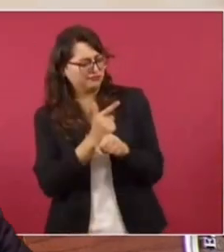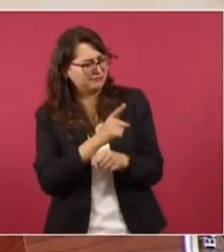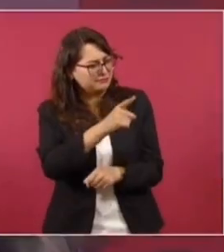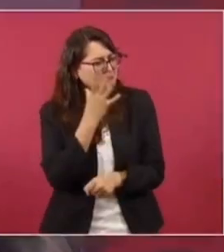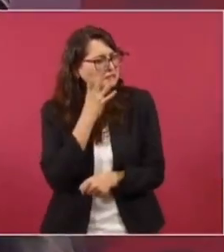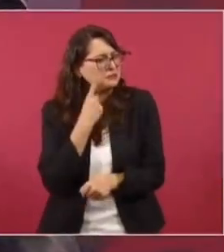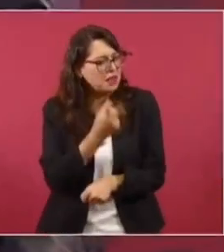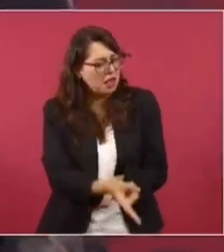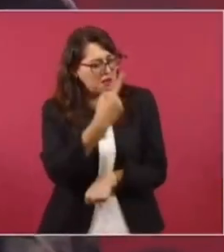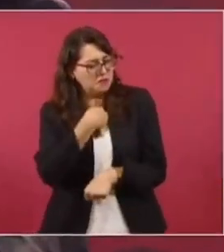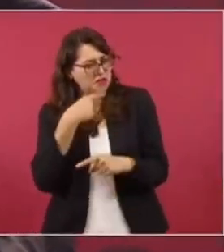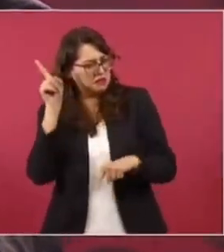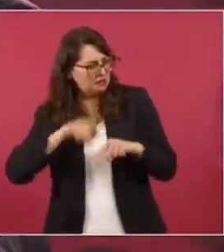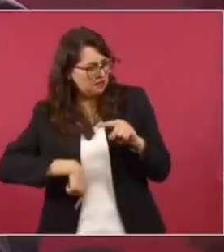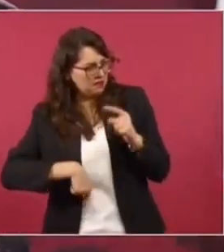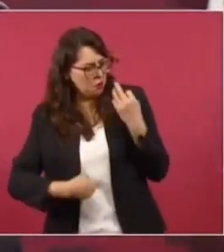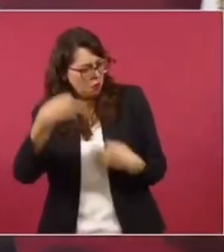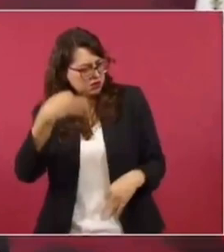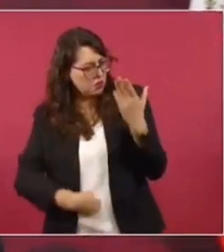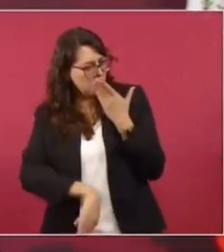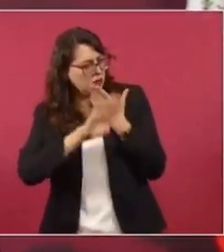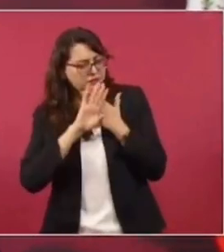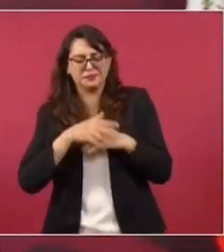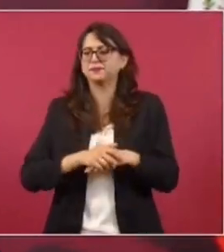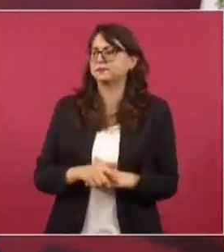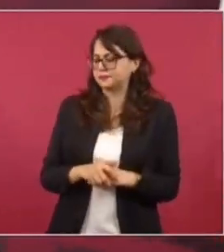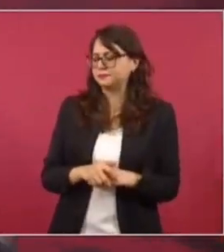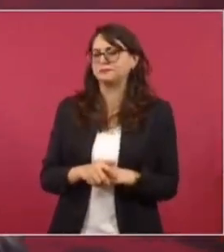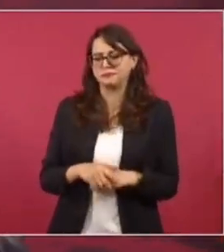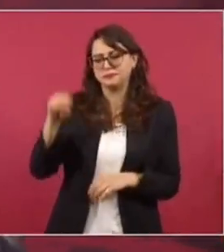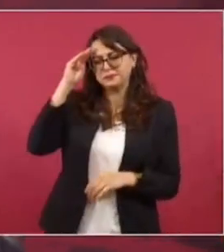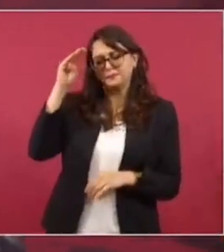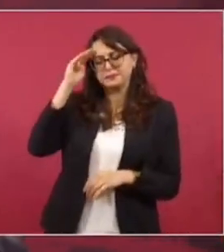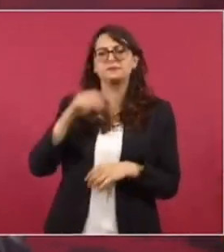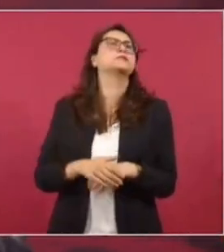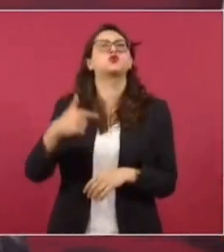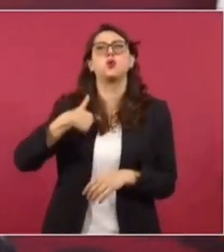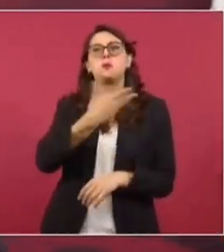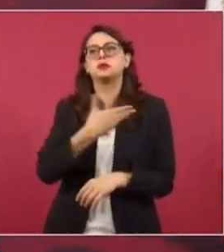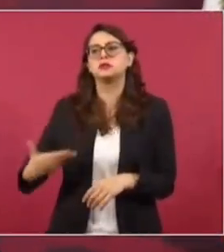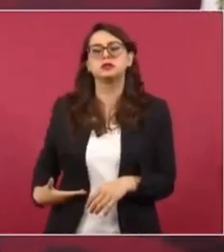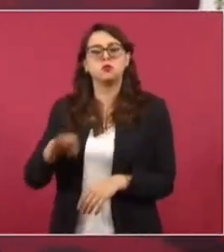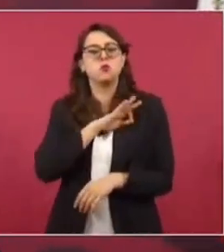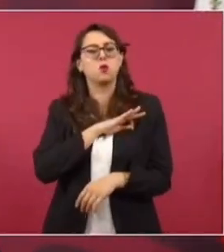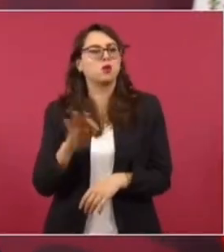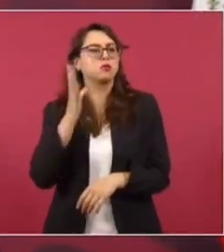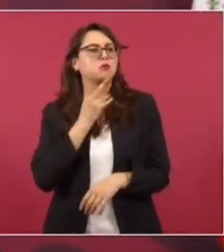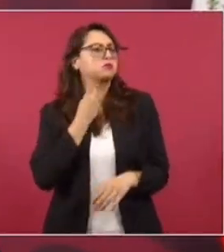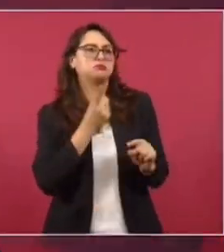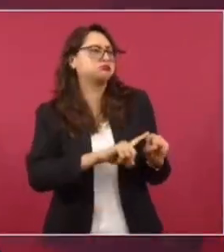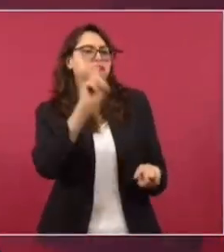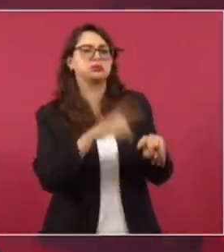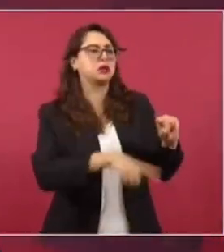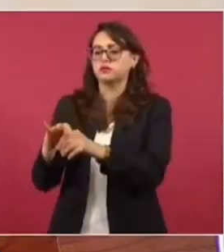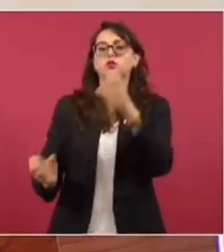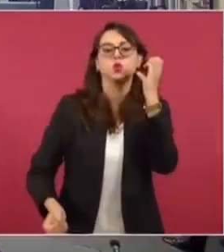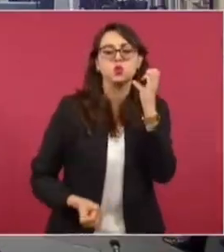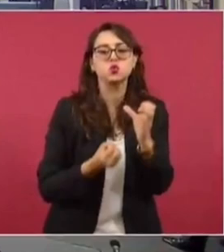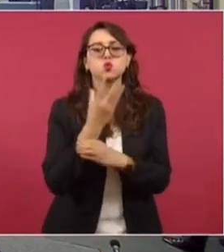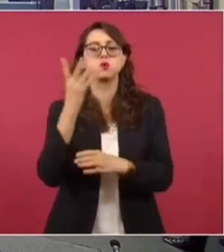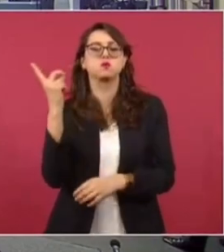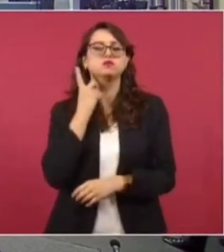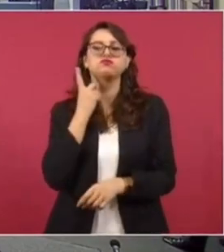Congreso aprueba el inicio del juicio político y él lo que hace, en el marco de sus facultades, es disolver el Congreso y al mismo tiempo